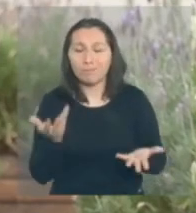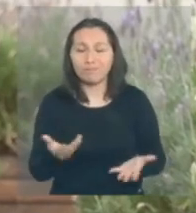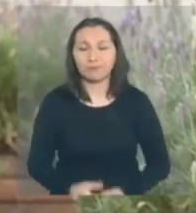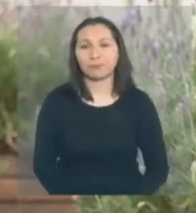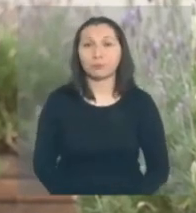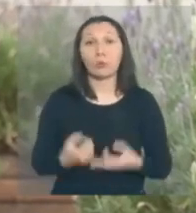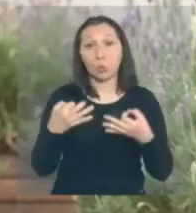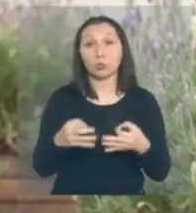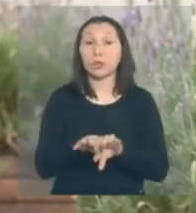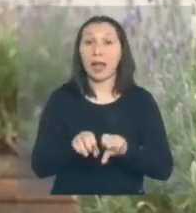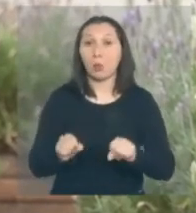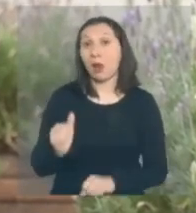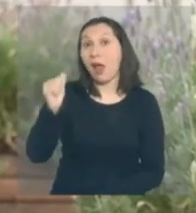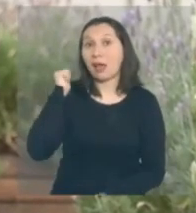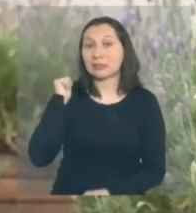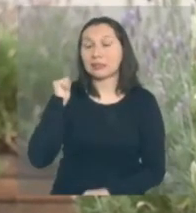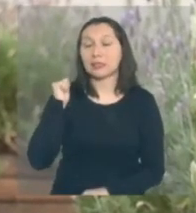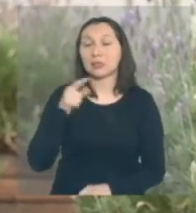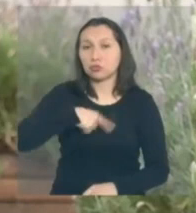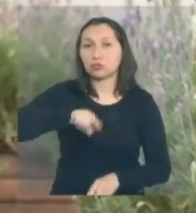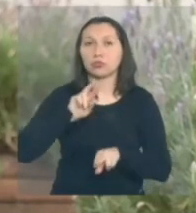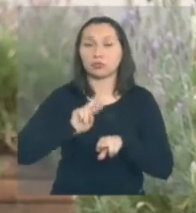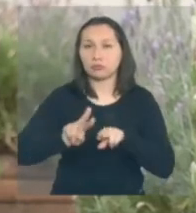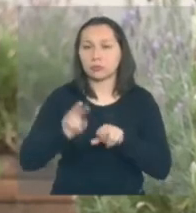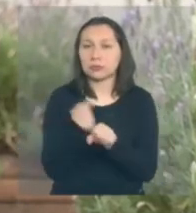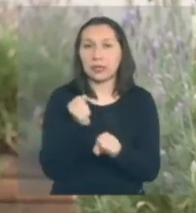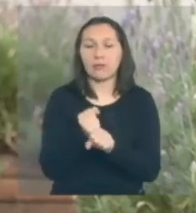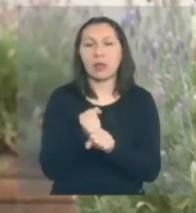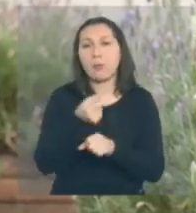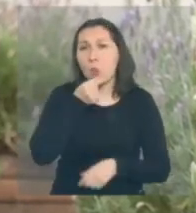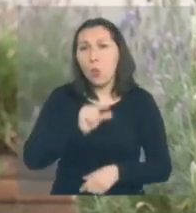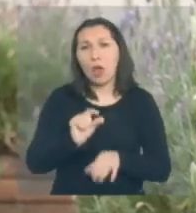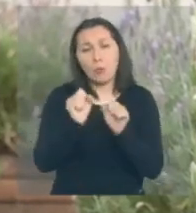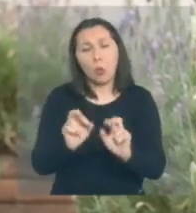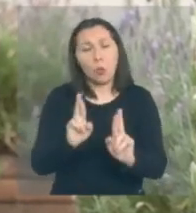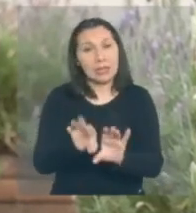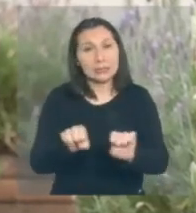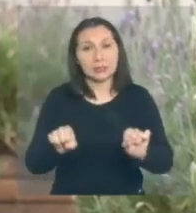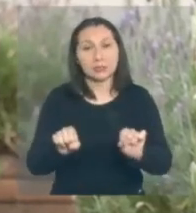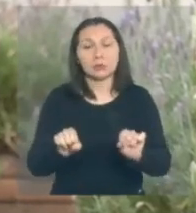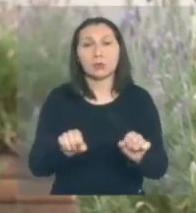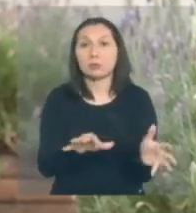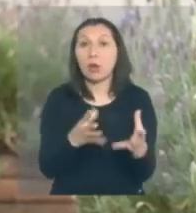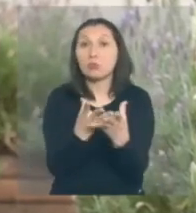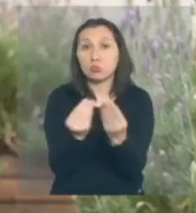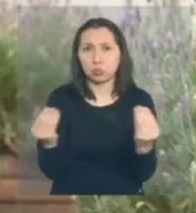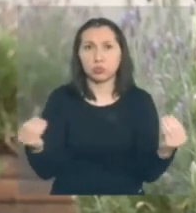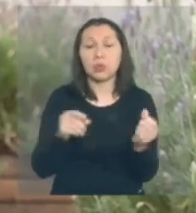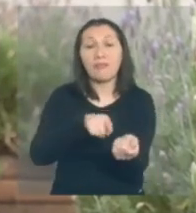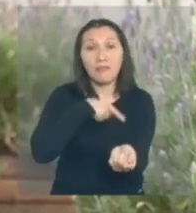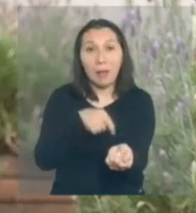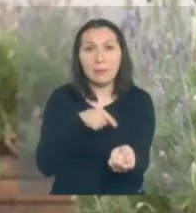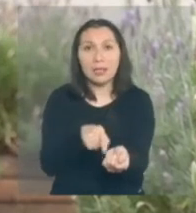estamos, el acuerdo fue alcanzado ayer, estamos trabajando para que esto sea lo más pronto posible. Son muchas familias las que